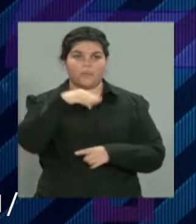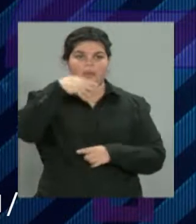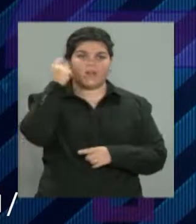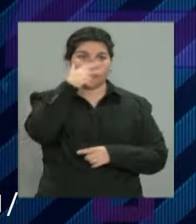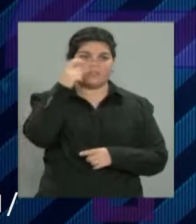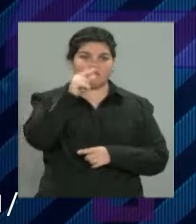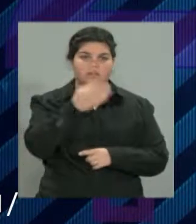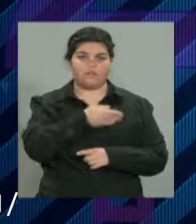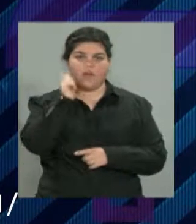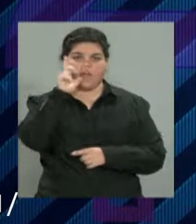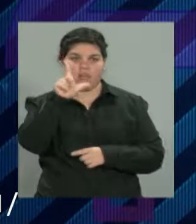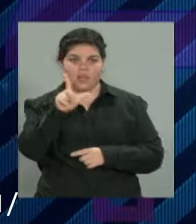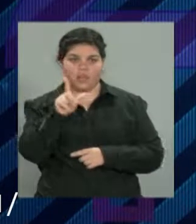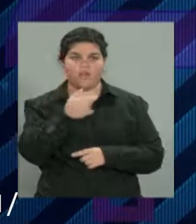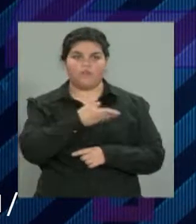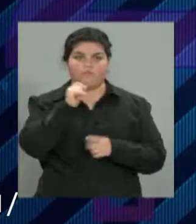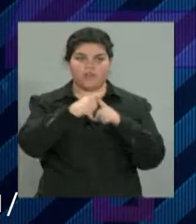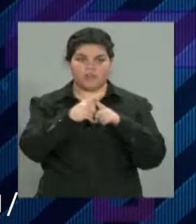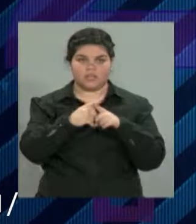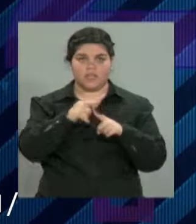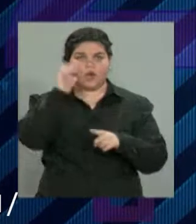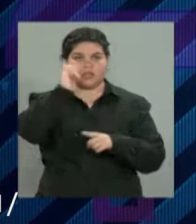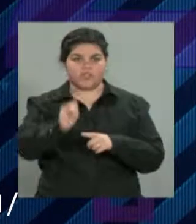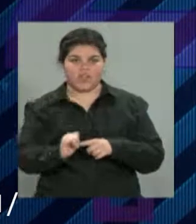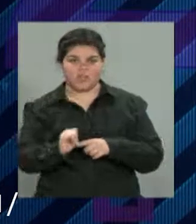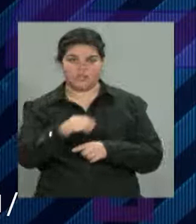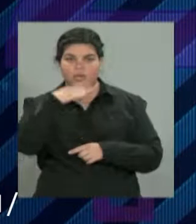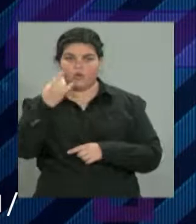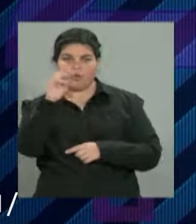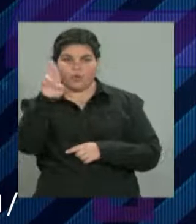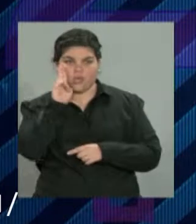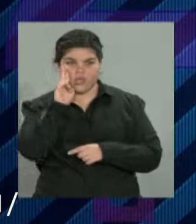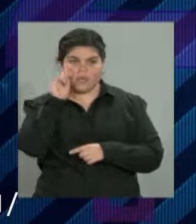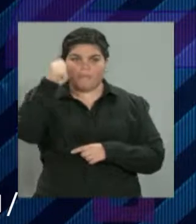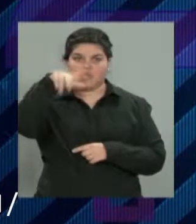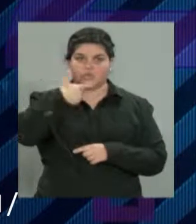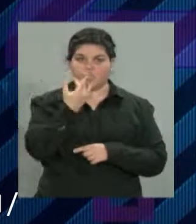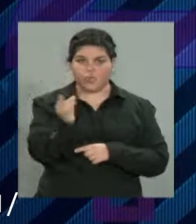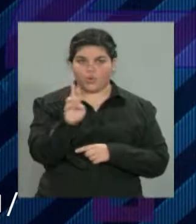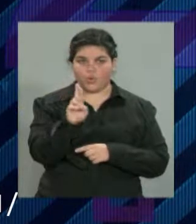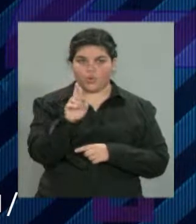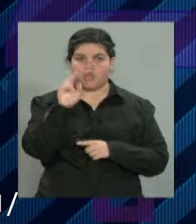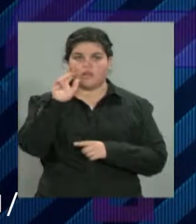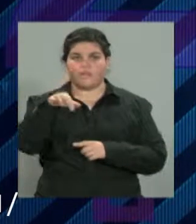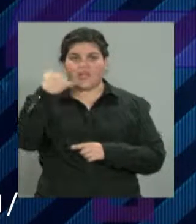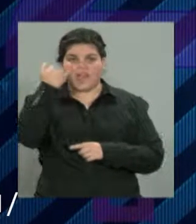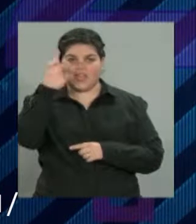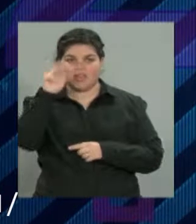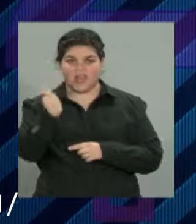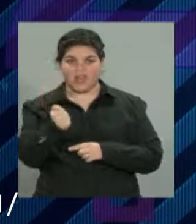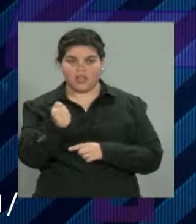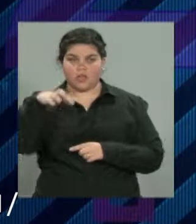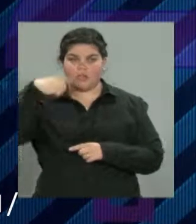Marchi, Patricia Fadel, Omar Félix, Juan Dante González, Mariana Jury, Ricardo Mansur, Guillermo Pereira y Sergio Pinto fueron